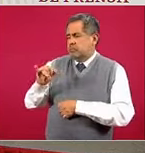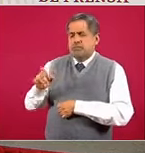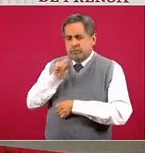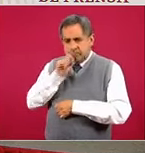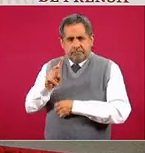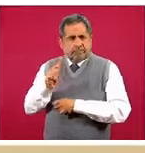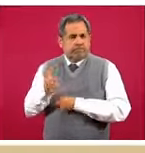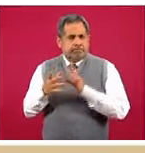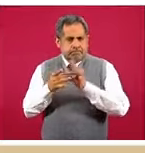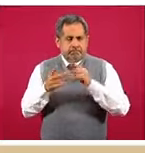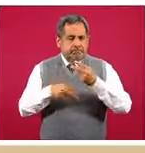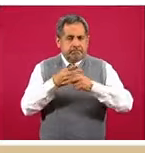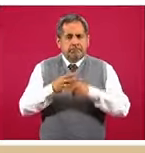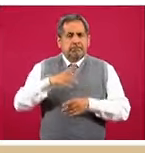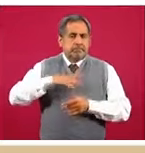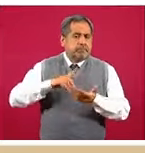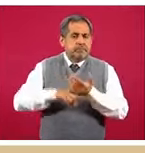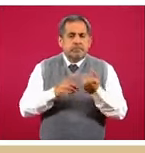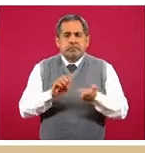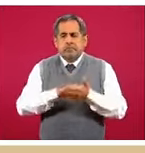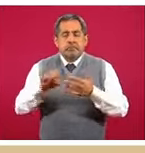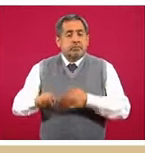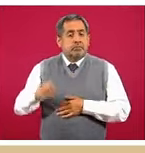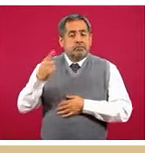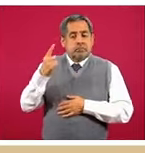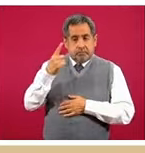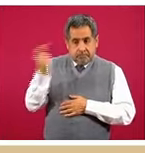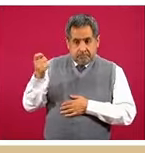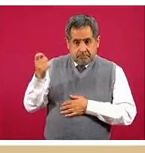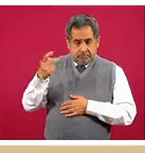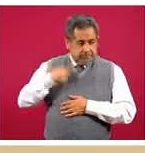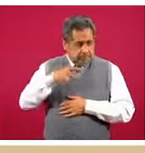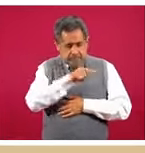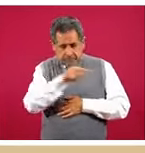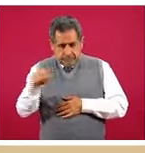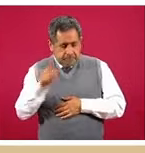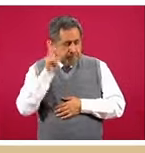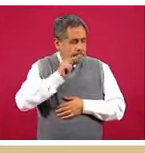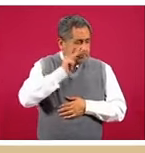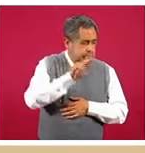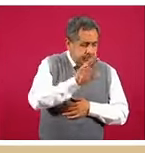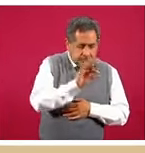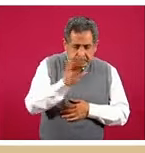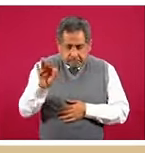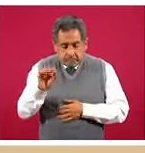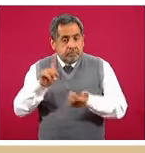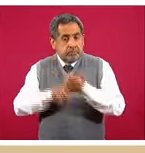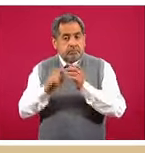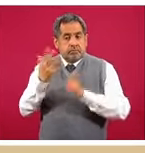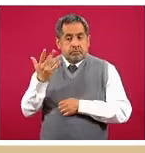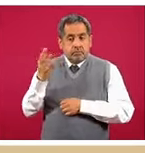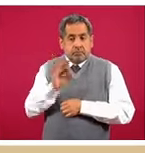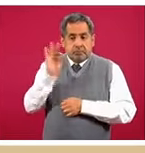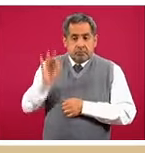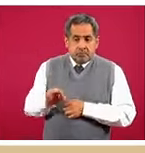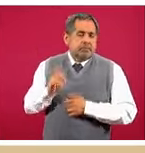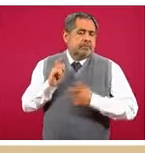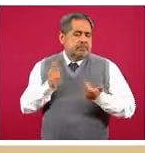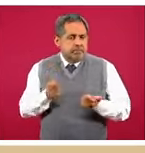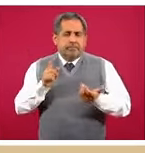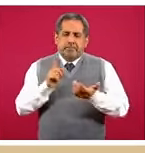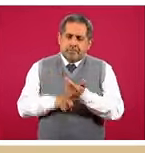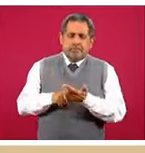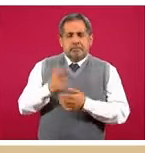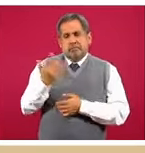se obtiene. Si tenemos 100 muestras y de ellas 50 salieron positivas, la positividad es